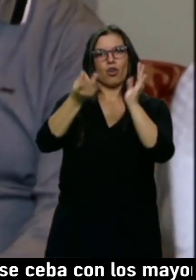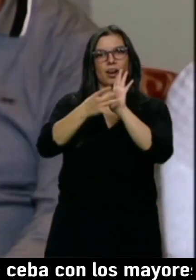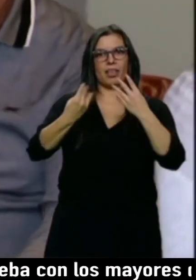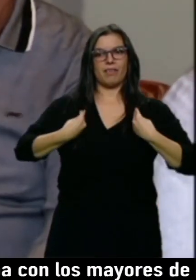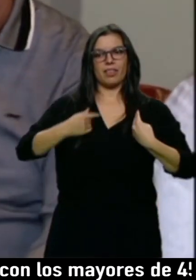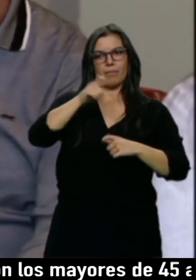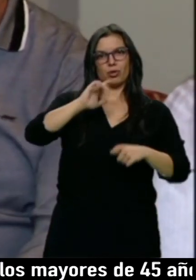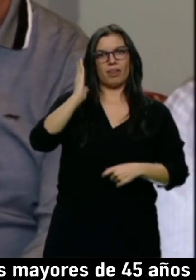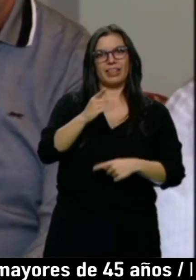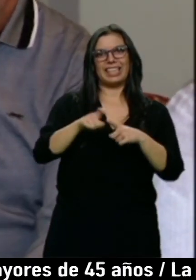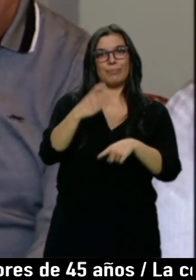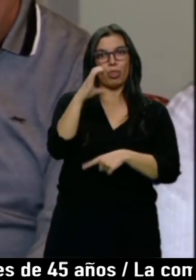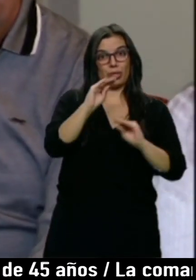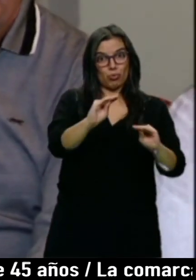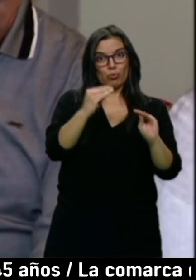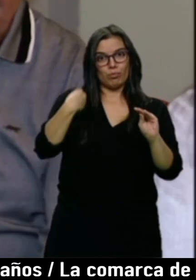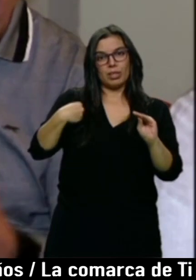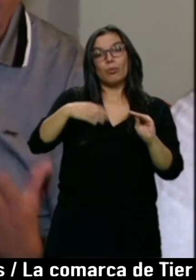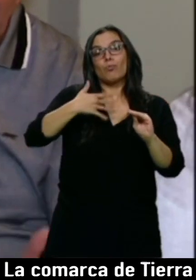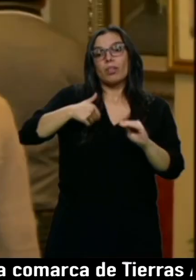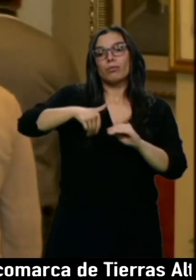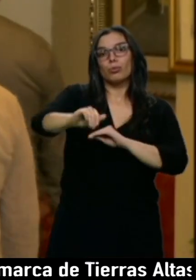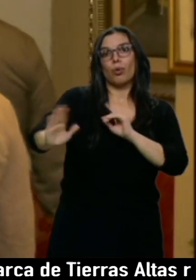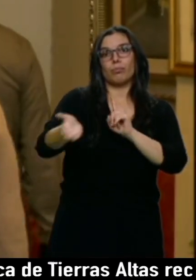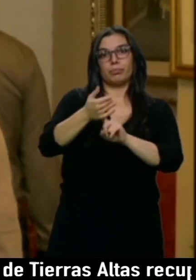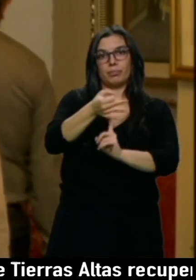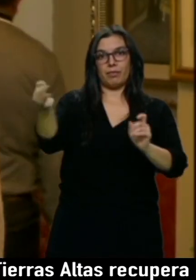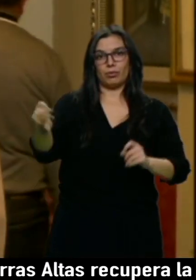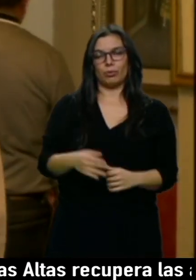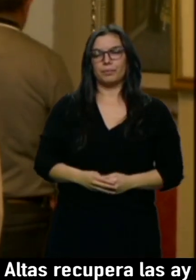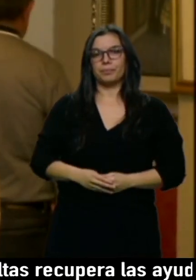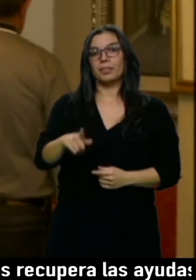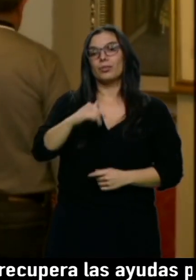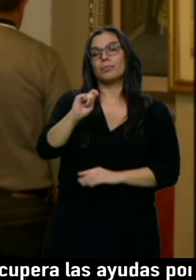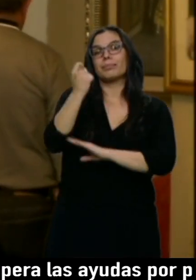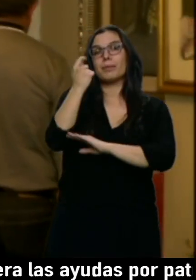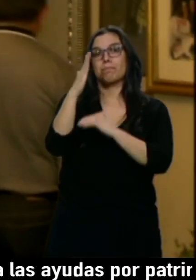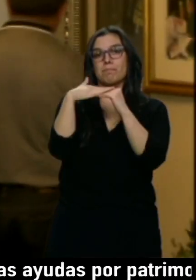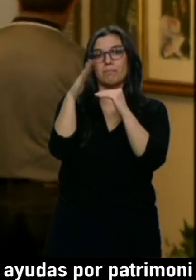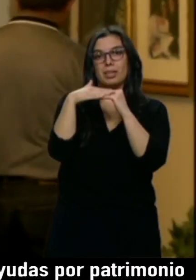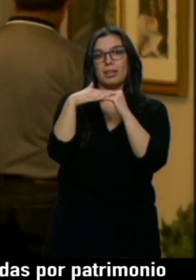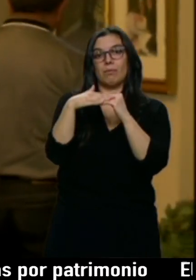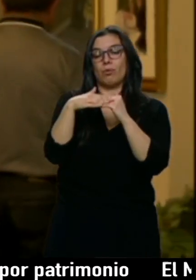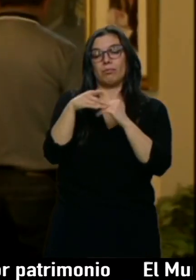C y tal vez se llegue a encontrar una cura. Es una pequeña victoria en esta carrera contra el